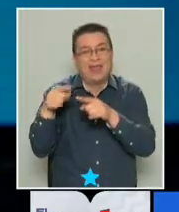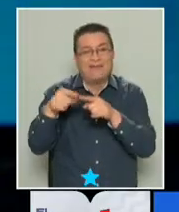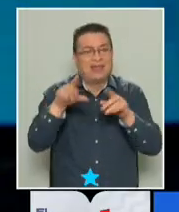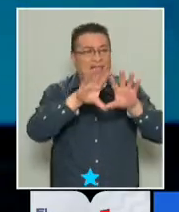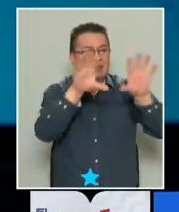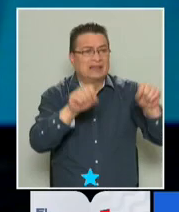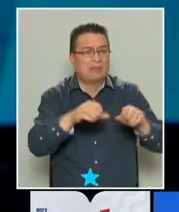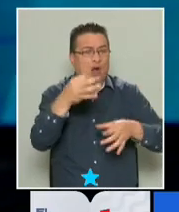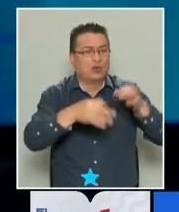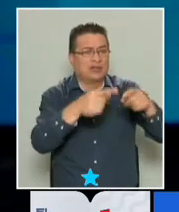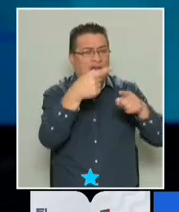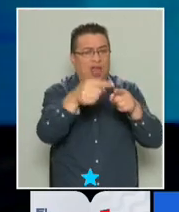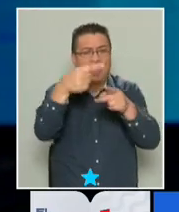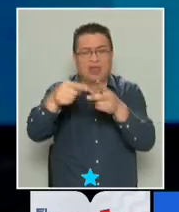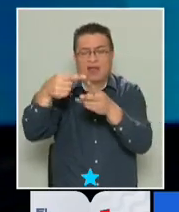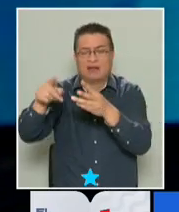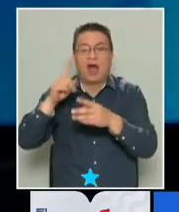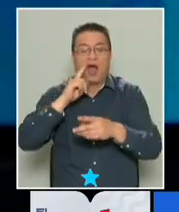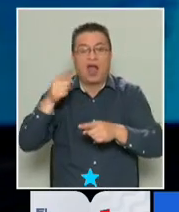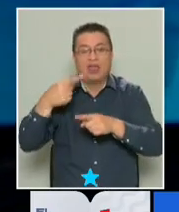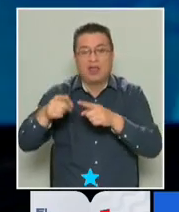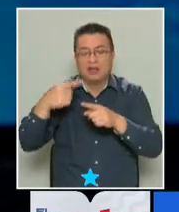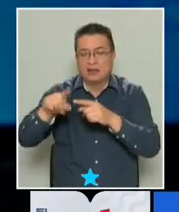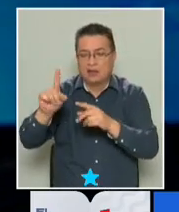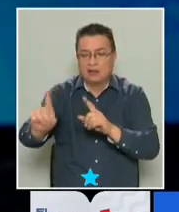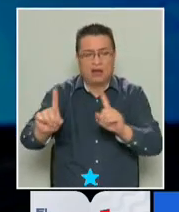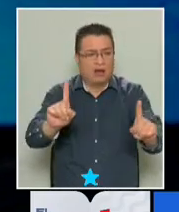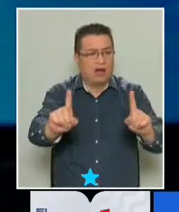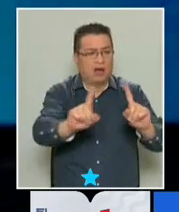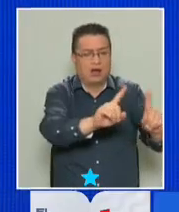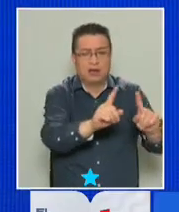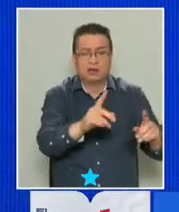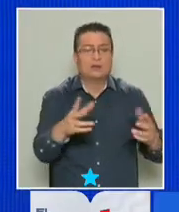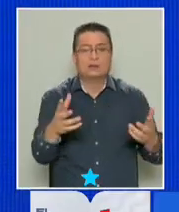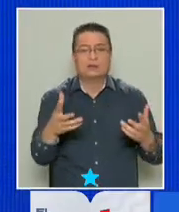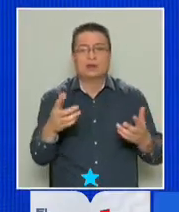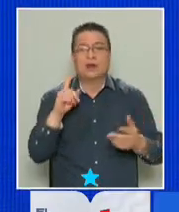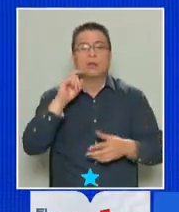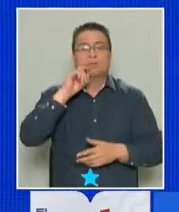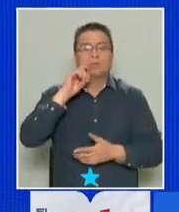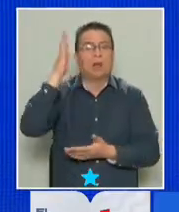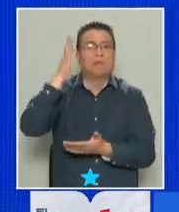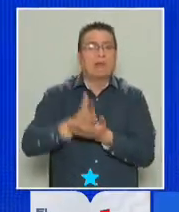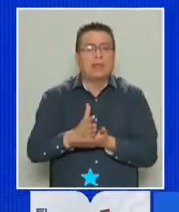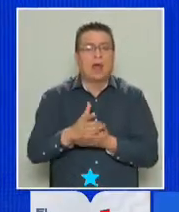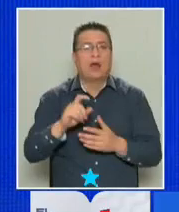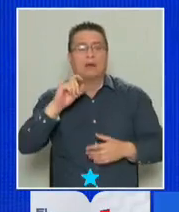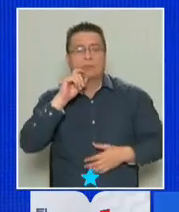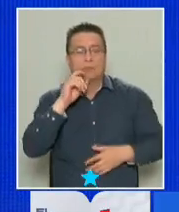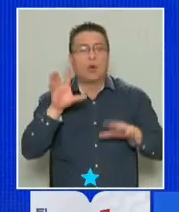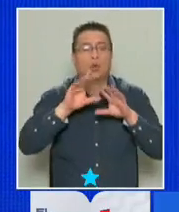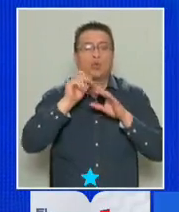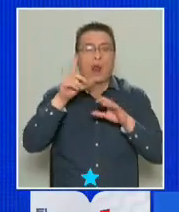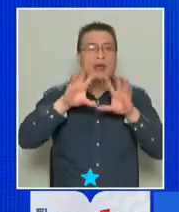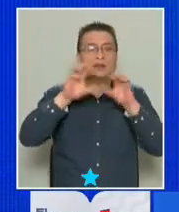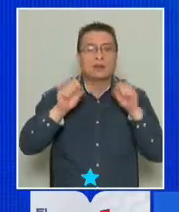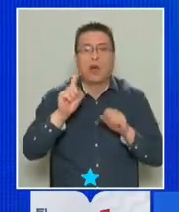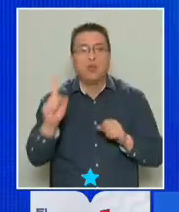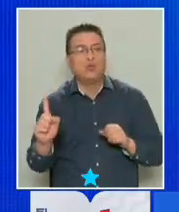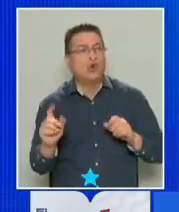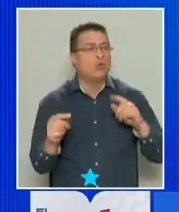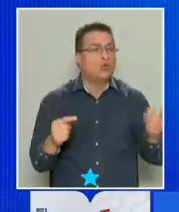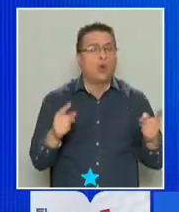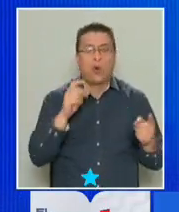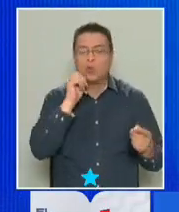justicia donde hay distintos incumbentes finalmente quien define o cómo se define o qué sistema uno u otro porque en algún